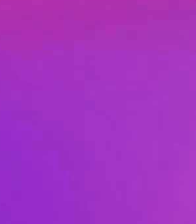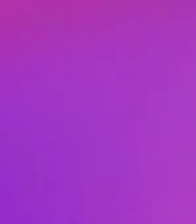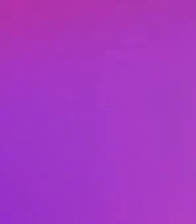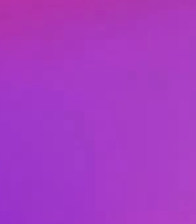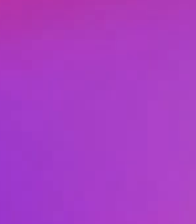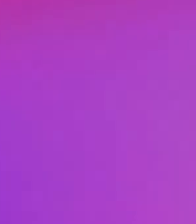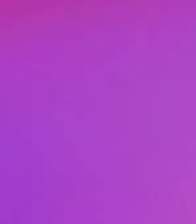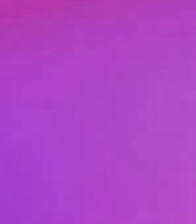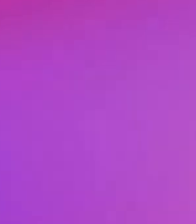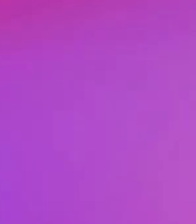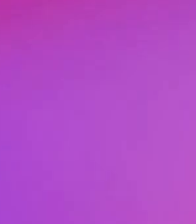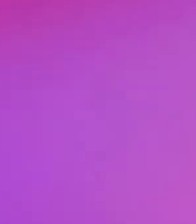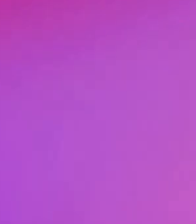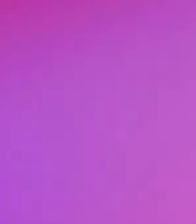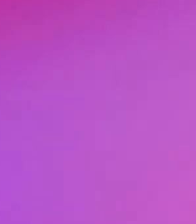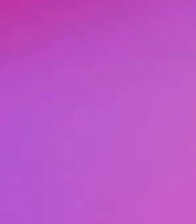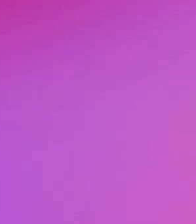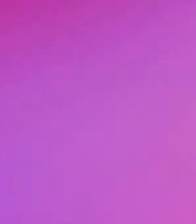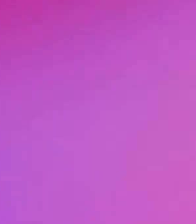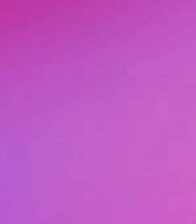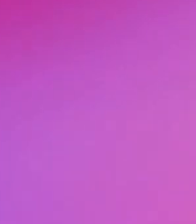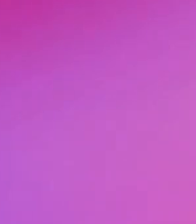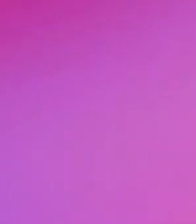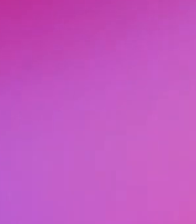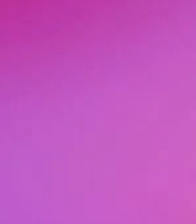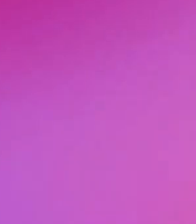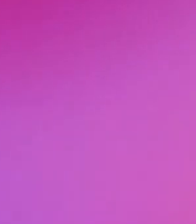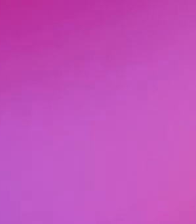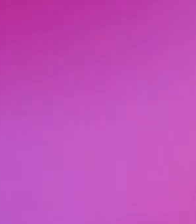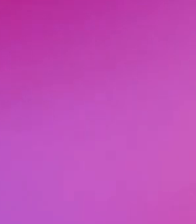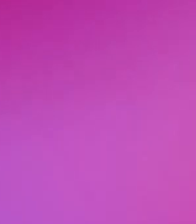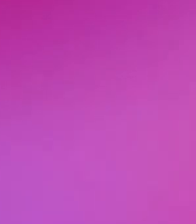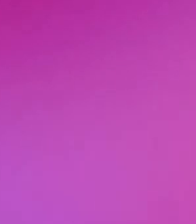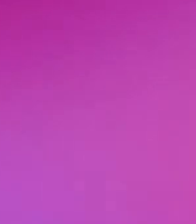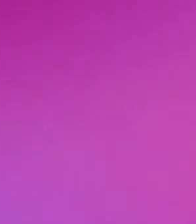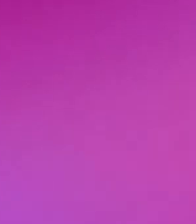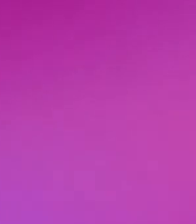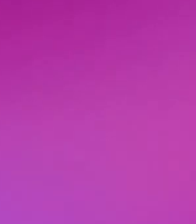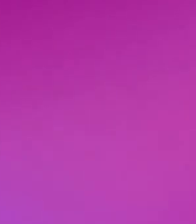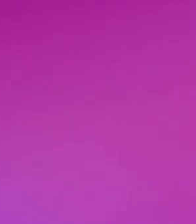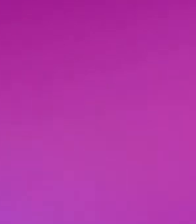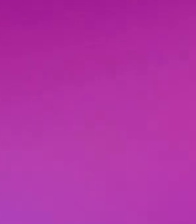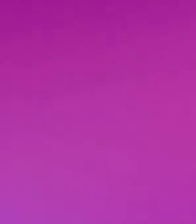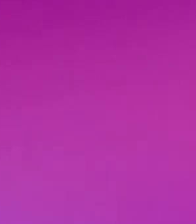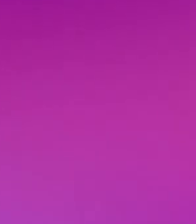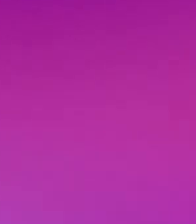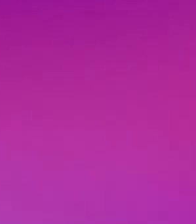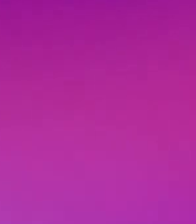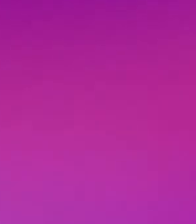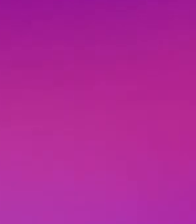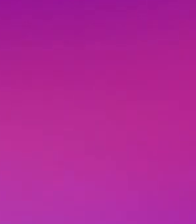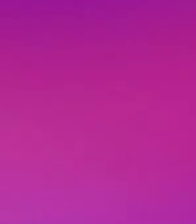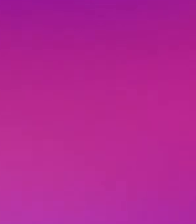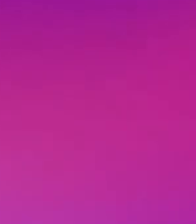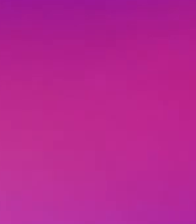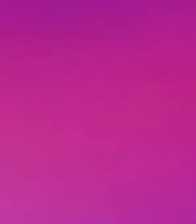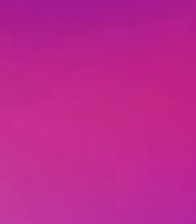Si requieres consultar los libros de texto en versión digital, recuerda que los puedes encontrar en la página